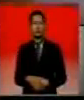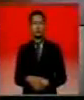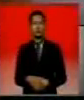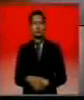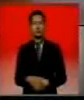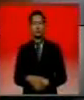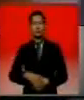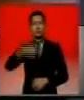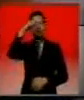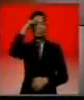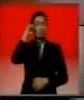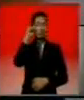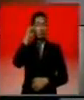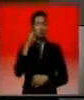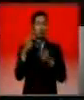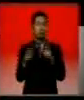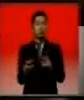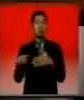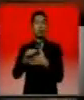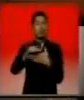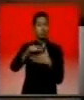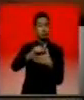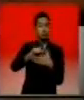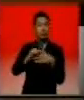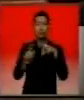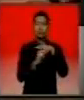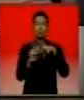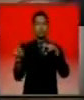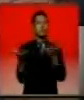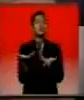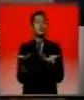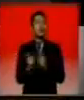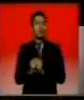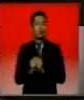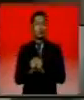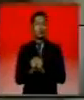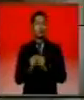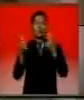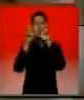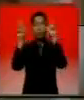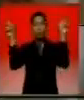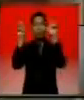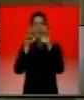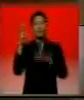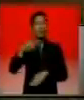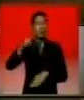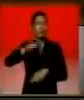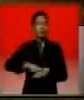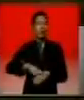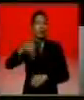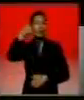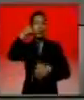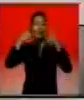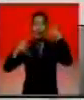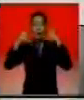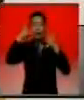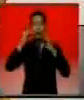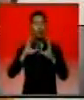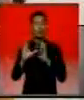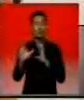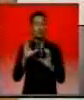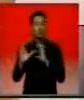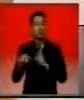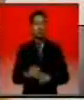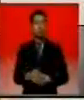Con heridos incluidos, se realizó la evacuación en la Corporación Nacional de Telecomunicaciones, entidad que no escatima esfuerzos